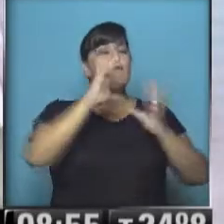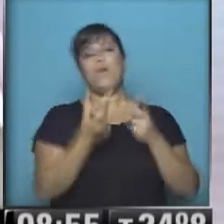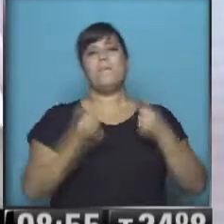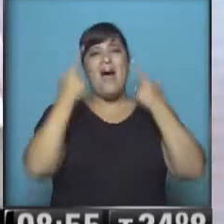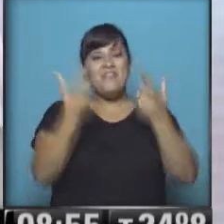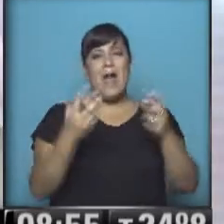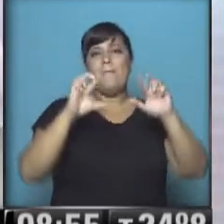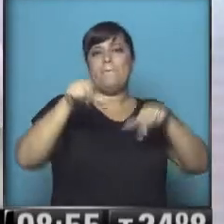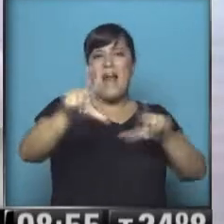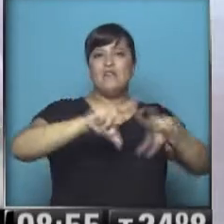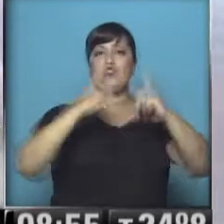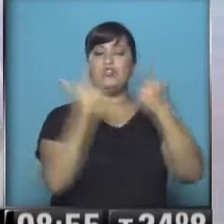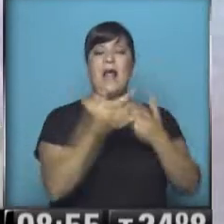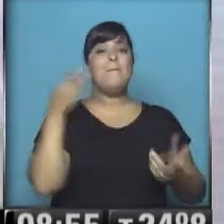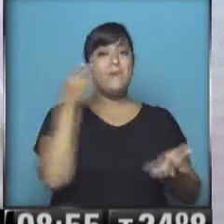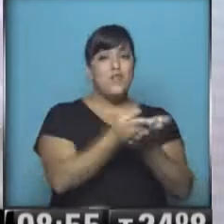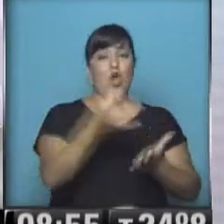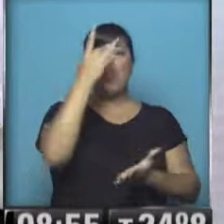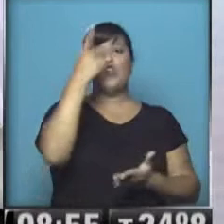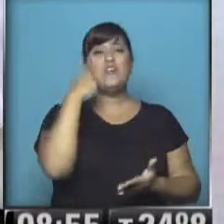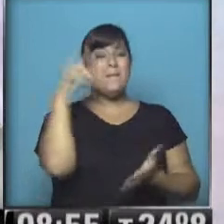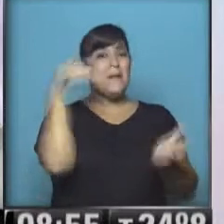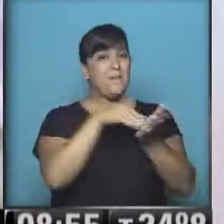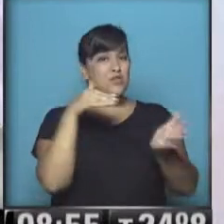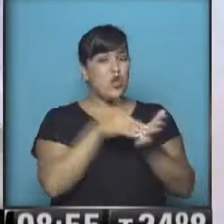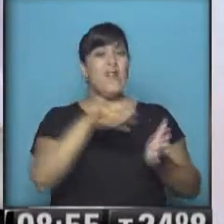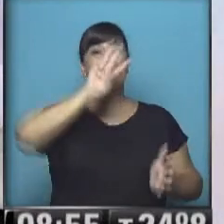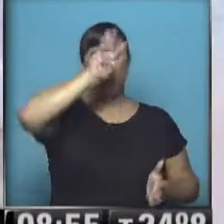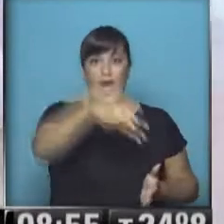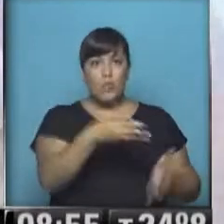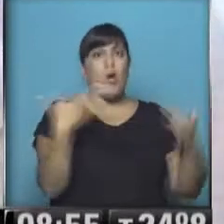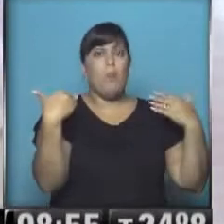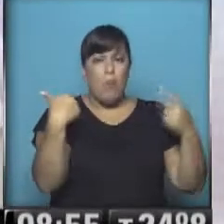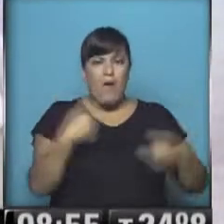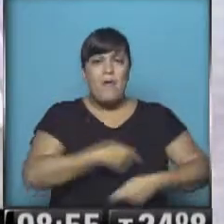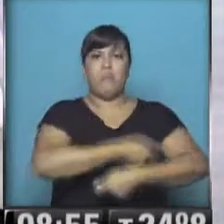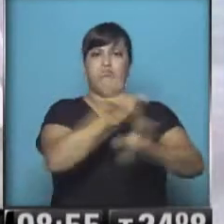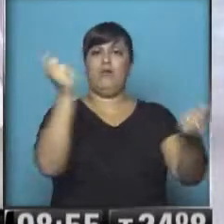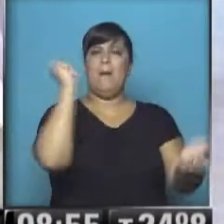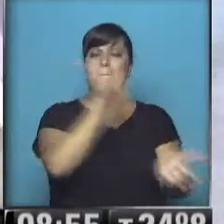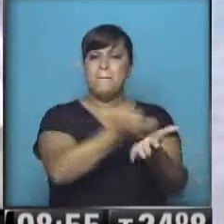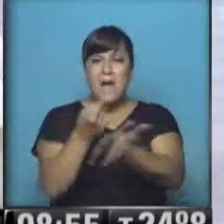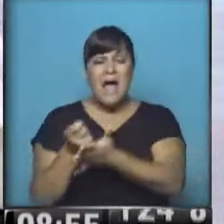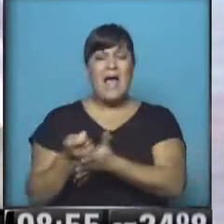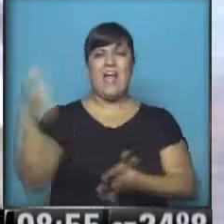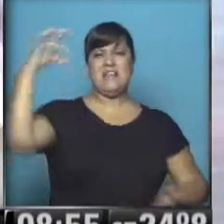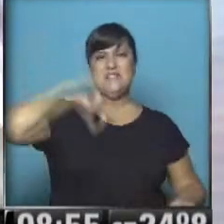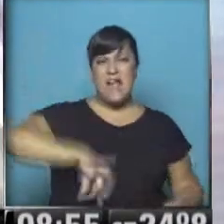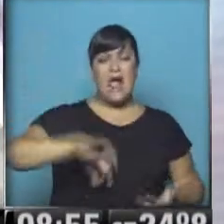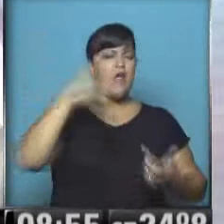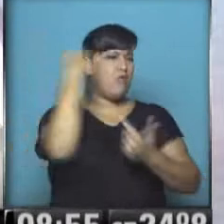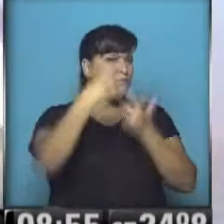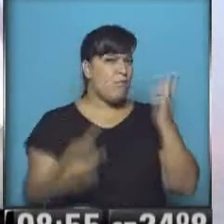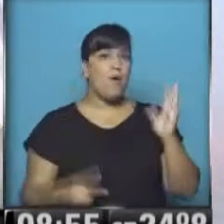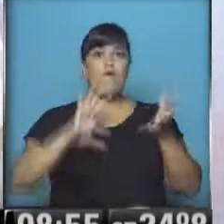pidió 12 mil millones el cálculo en con dos mil millones de euros va a poder pagar aumentar salarios aumentar jubilaciones y es una